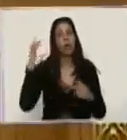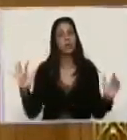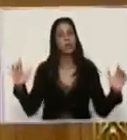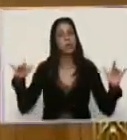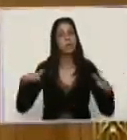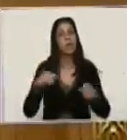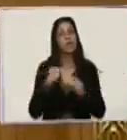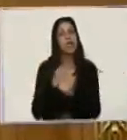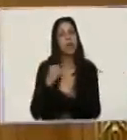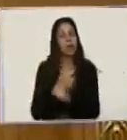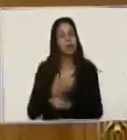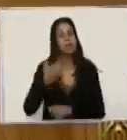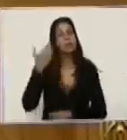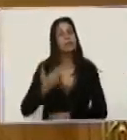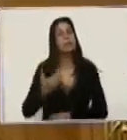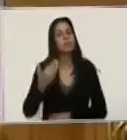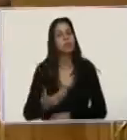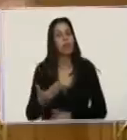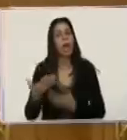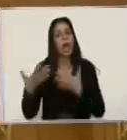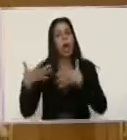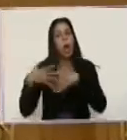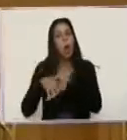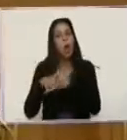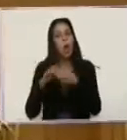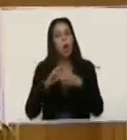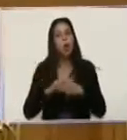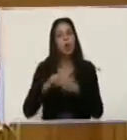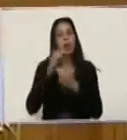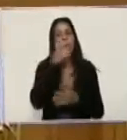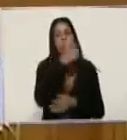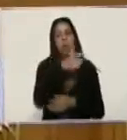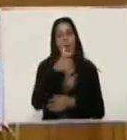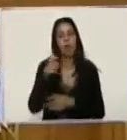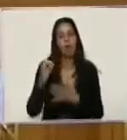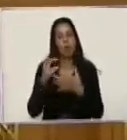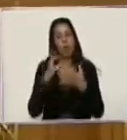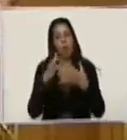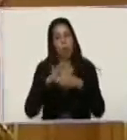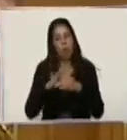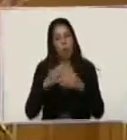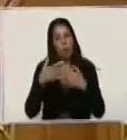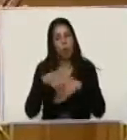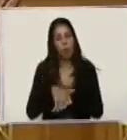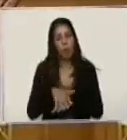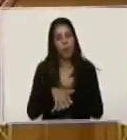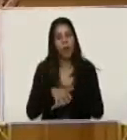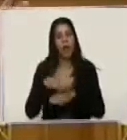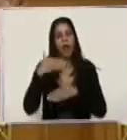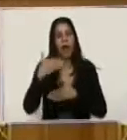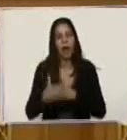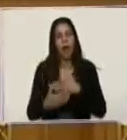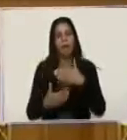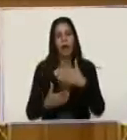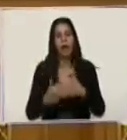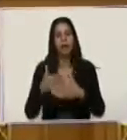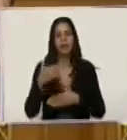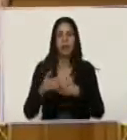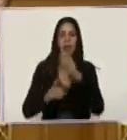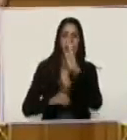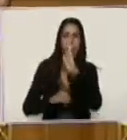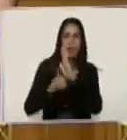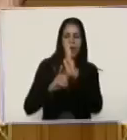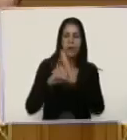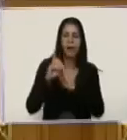en la unificación de todo nuestro pueblo y avanzar en la